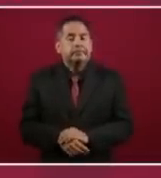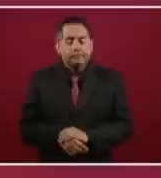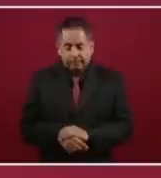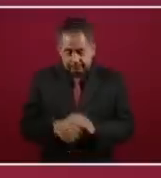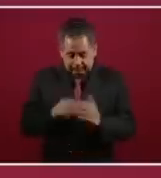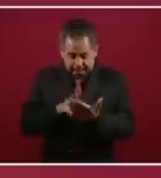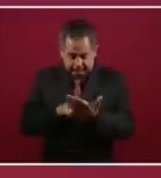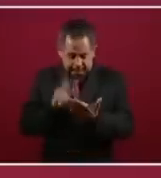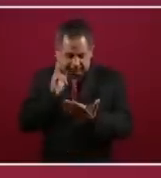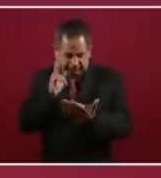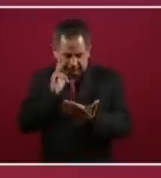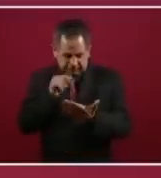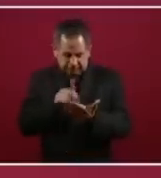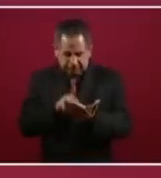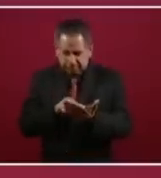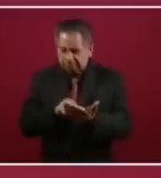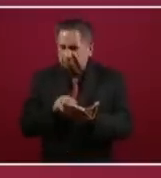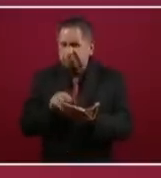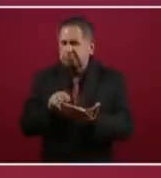indicios de que también